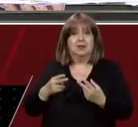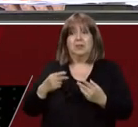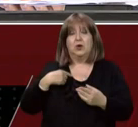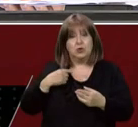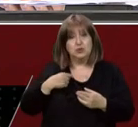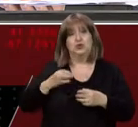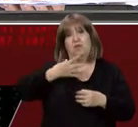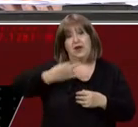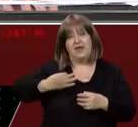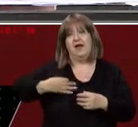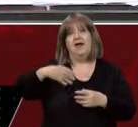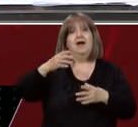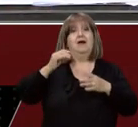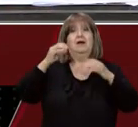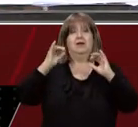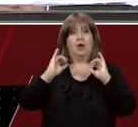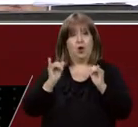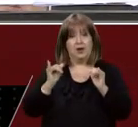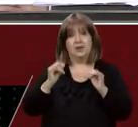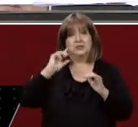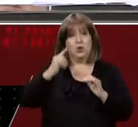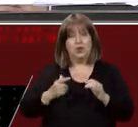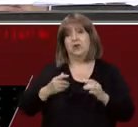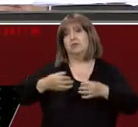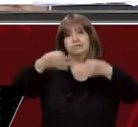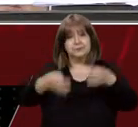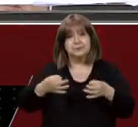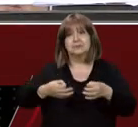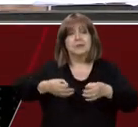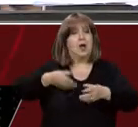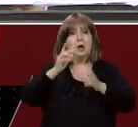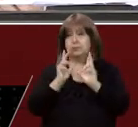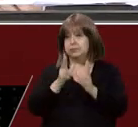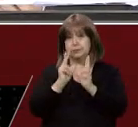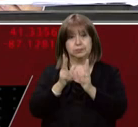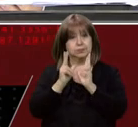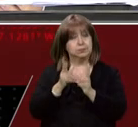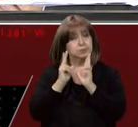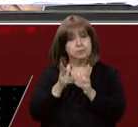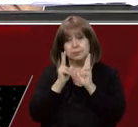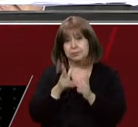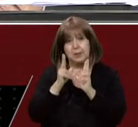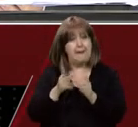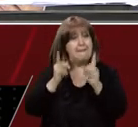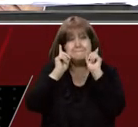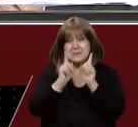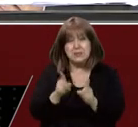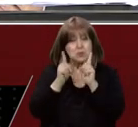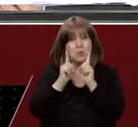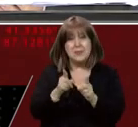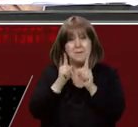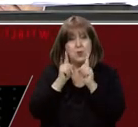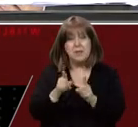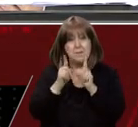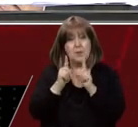tenemos chicos que se mantienen las mismas dichos, que se mantienen perfectamente en su verdad, nada más que